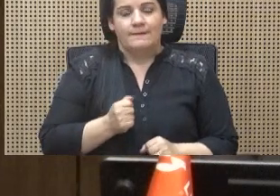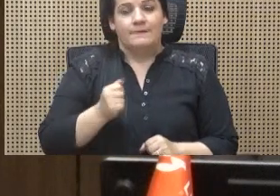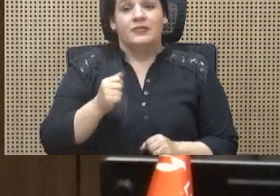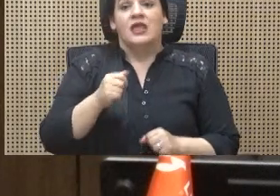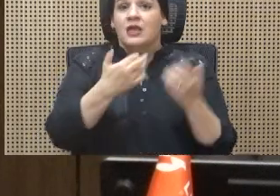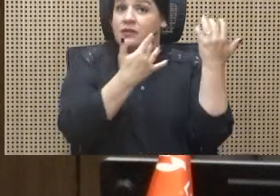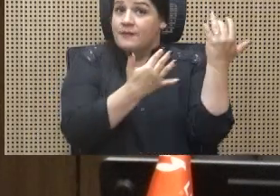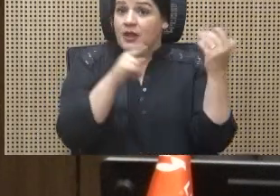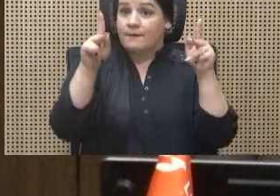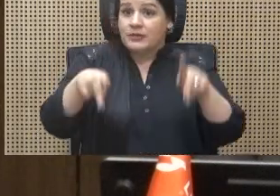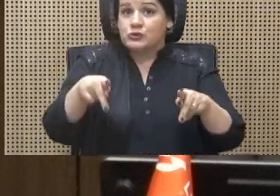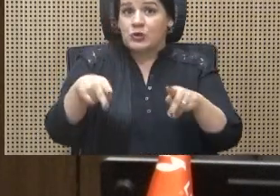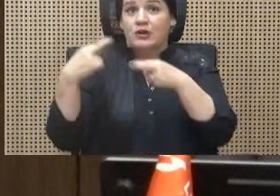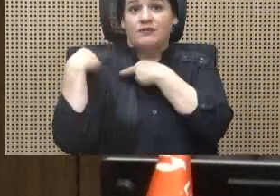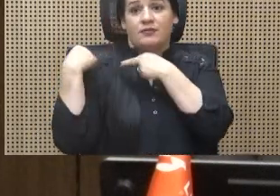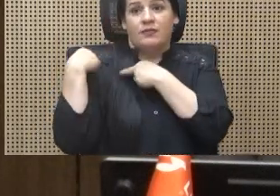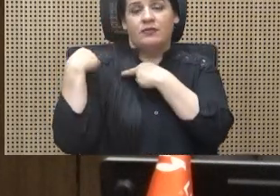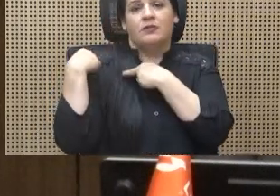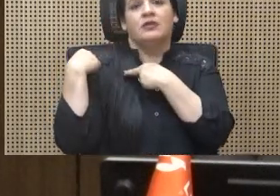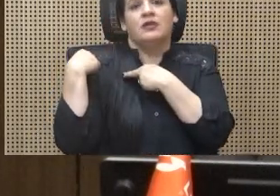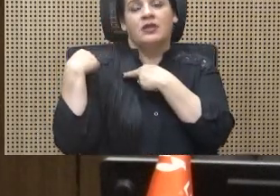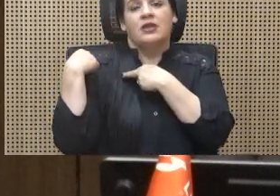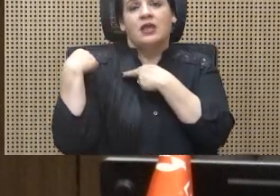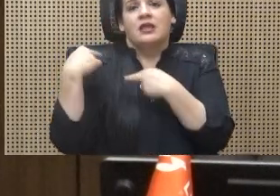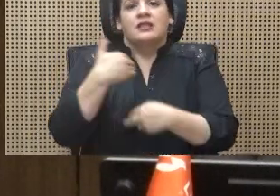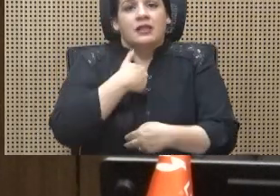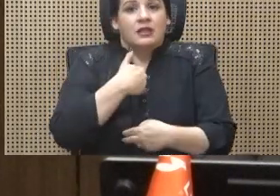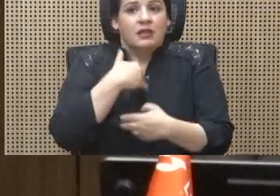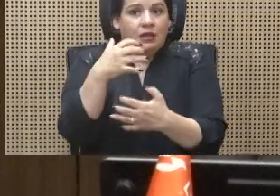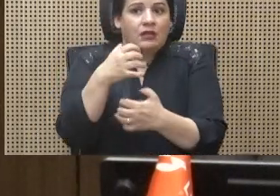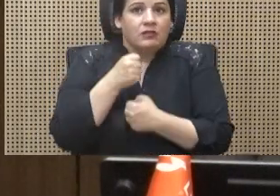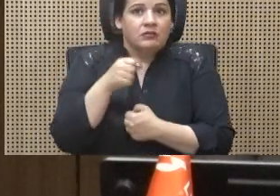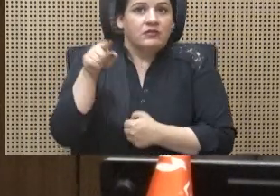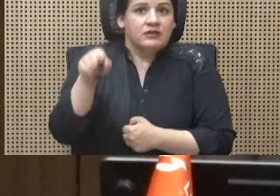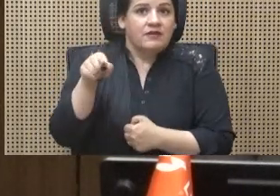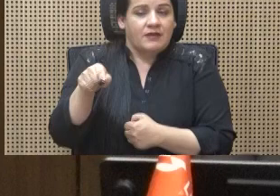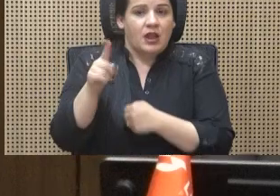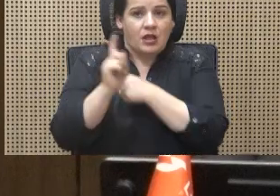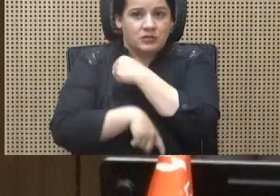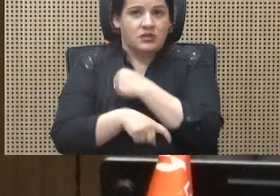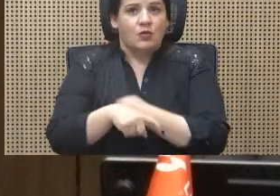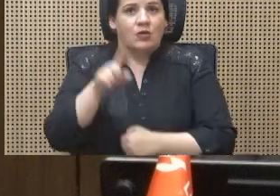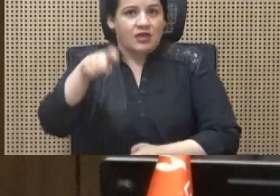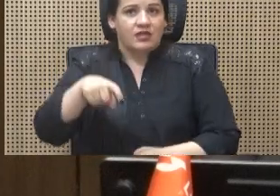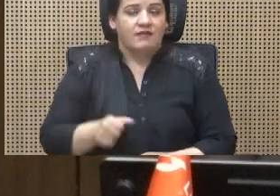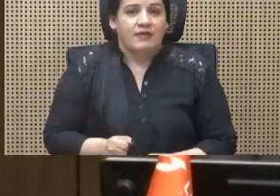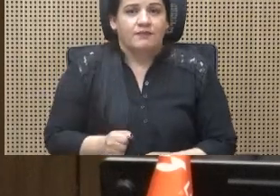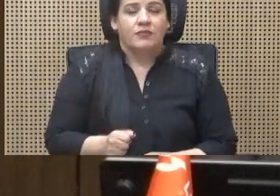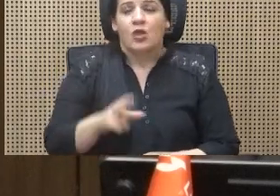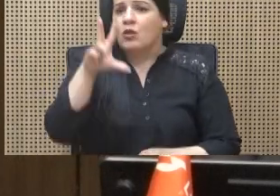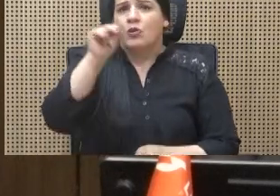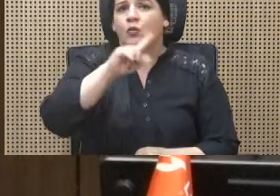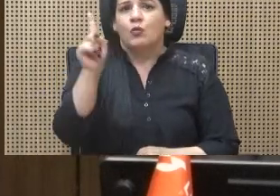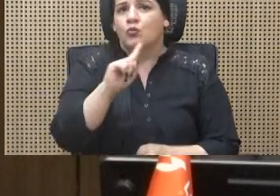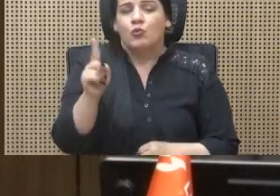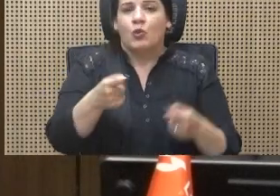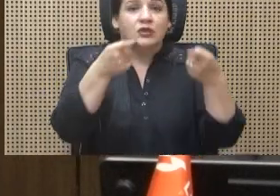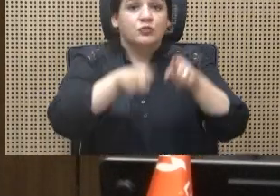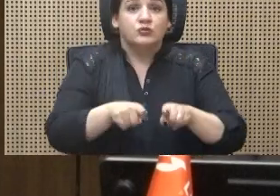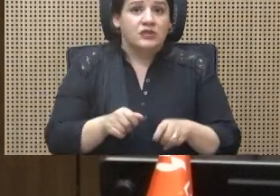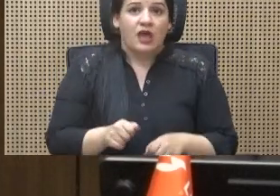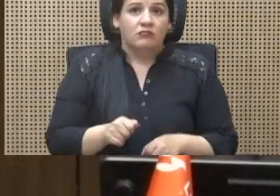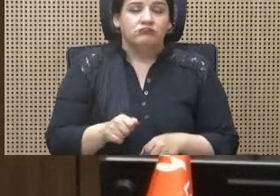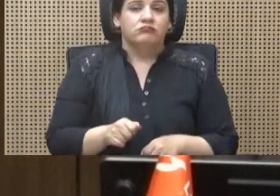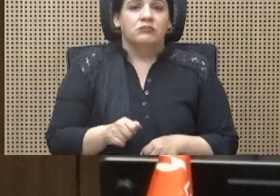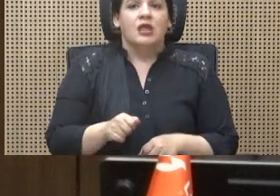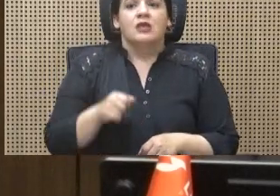responsables paguen como corresponde y no que se dé lo que típicamente sucede